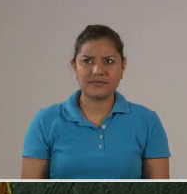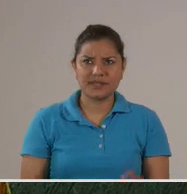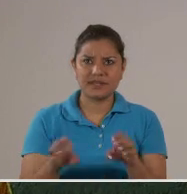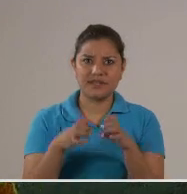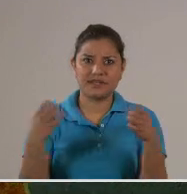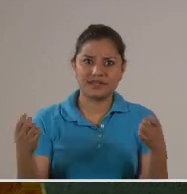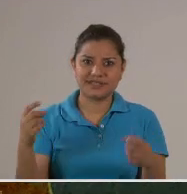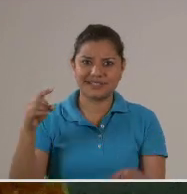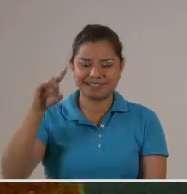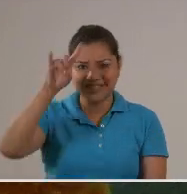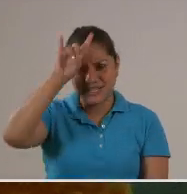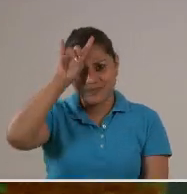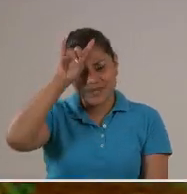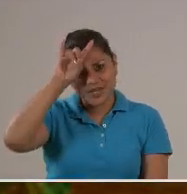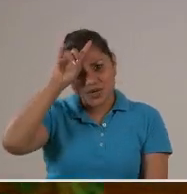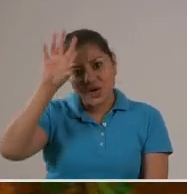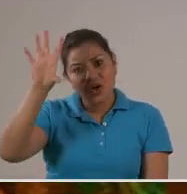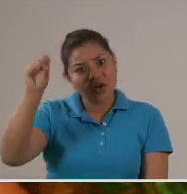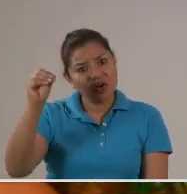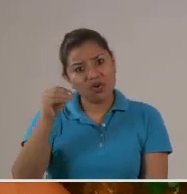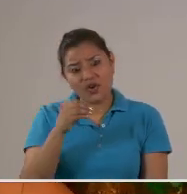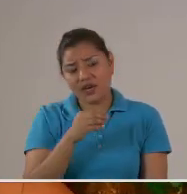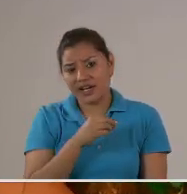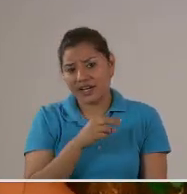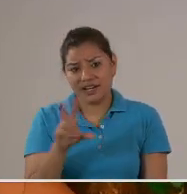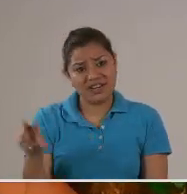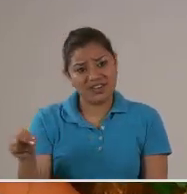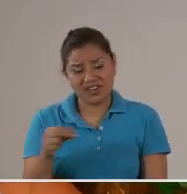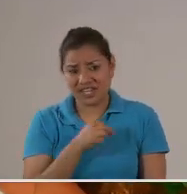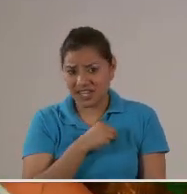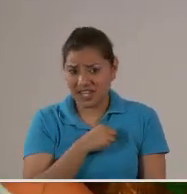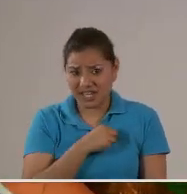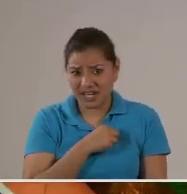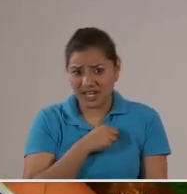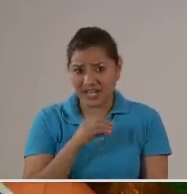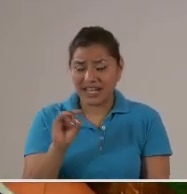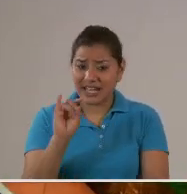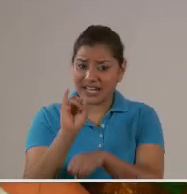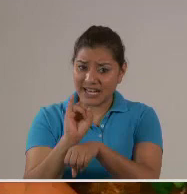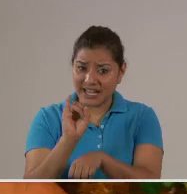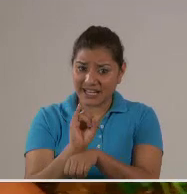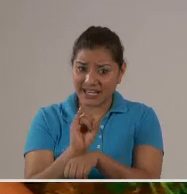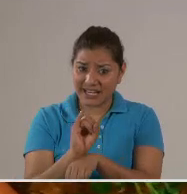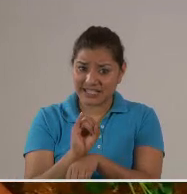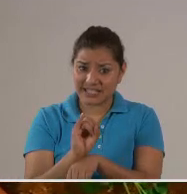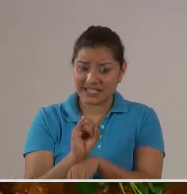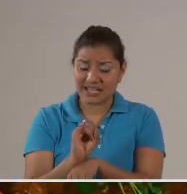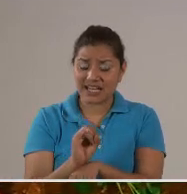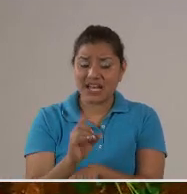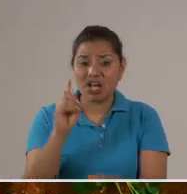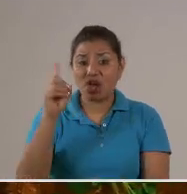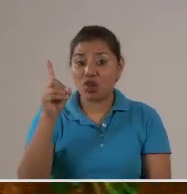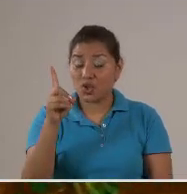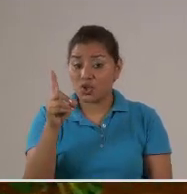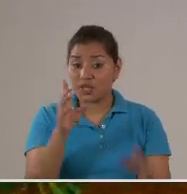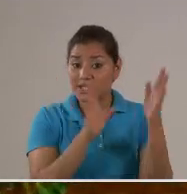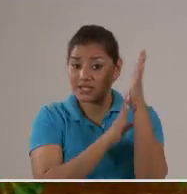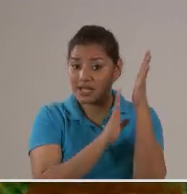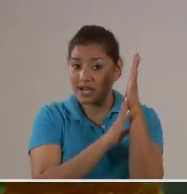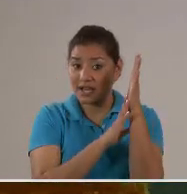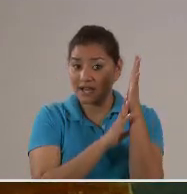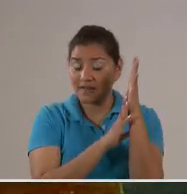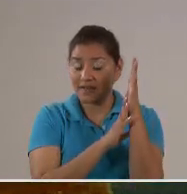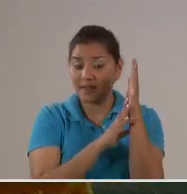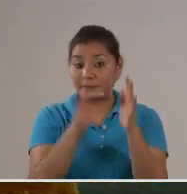enemigo no quiere que la casa del Señor en donde se honra el nombre del Señor en donde se alaba permanezca la quiere